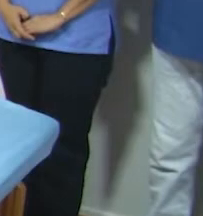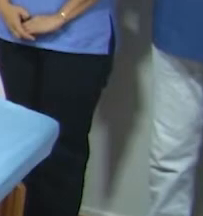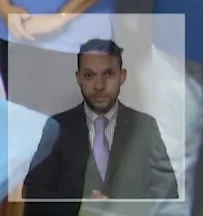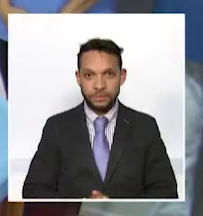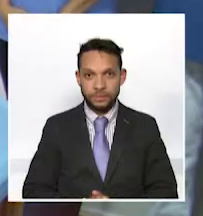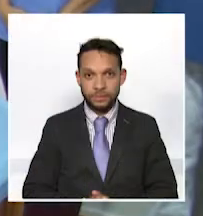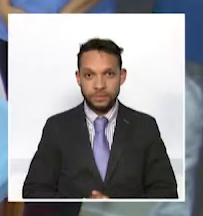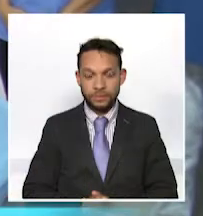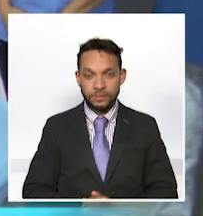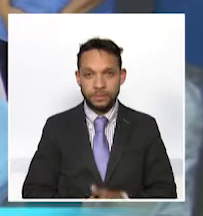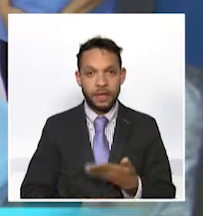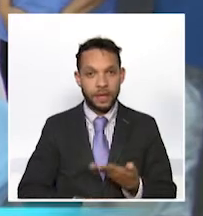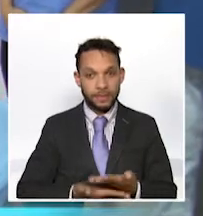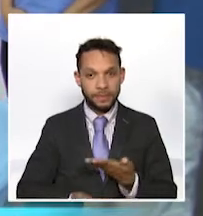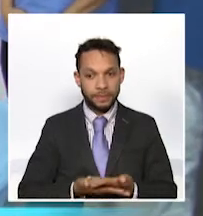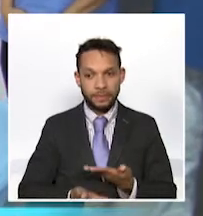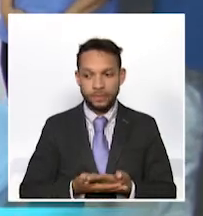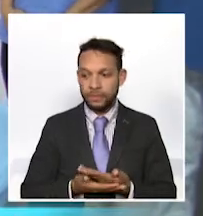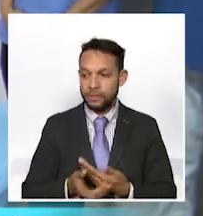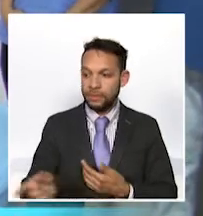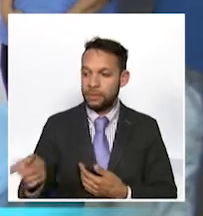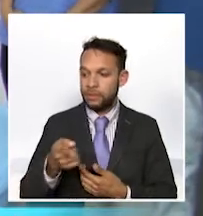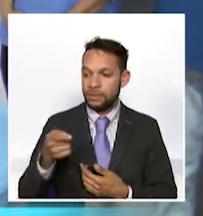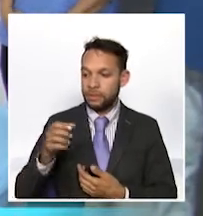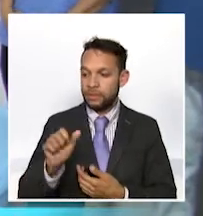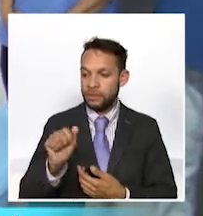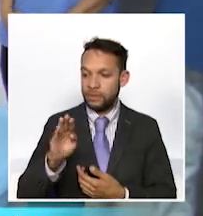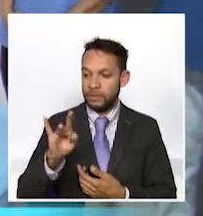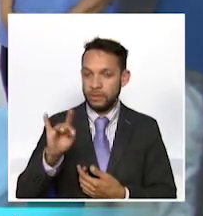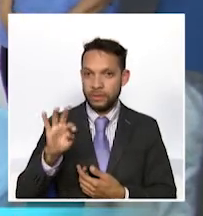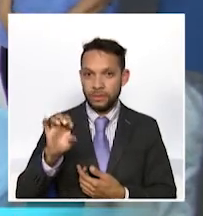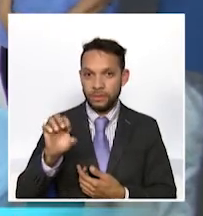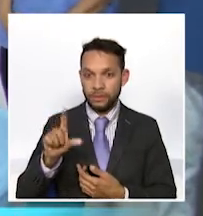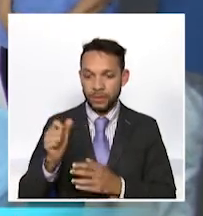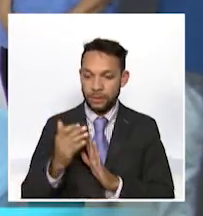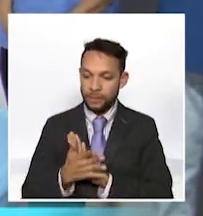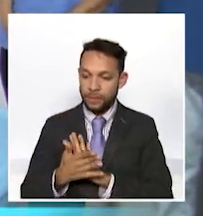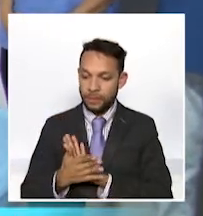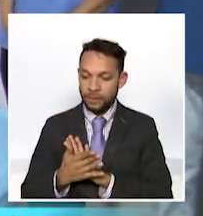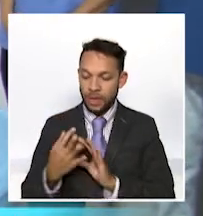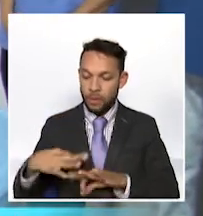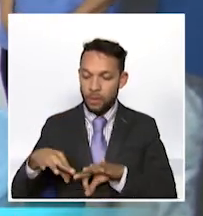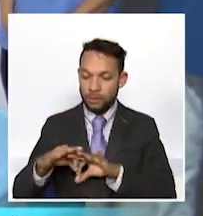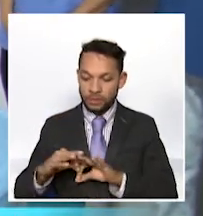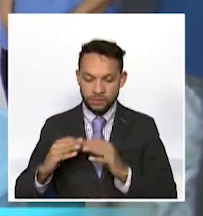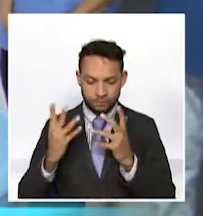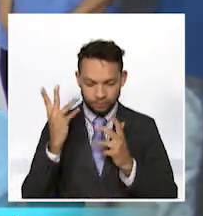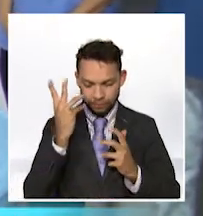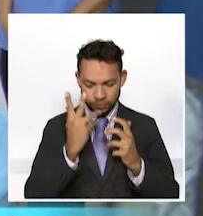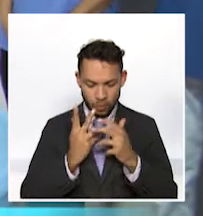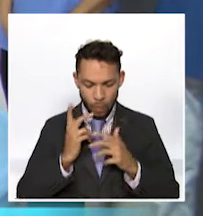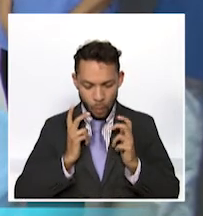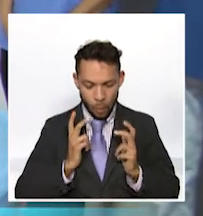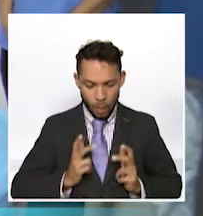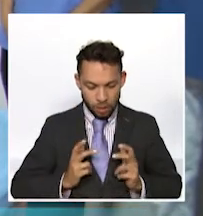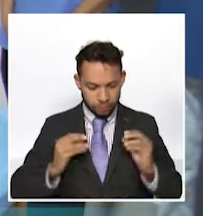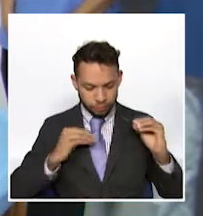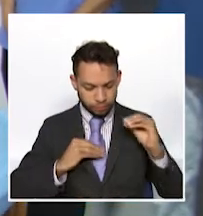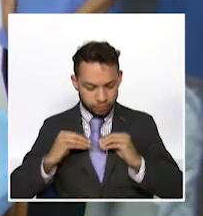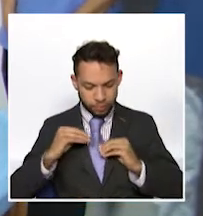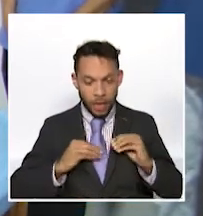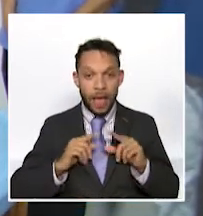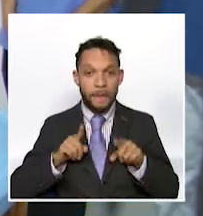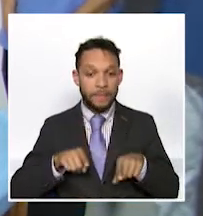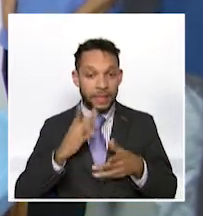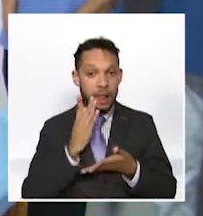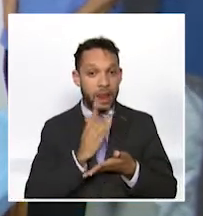Y entonces doña Gabriela, por ejemplo, viene porque quiere un chequeo general médico y adicionalmente está en un proceso de